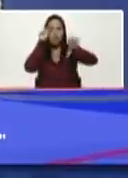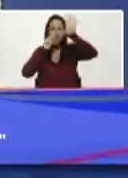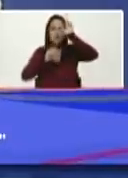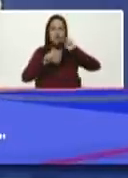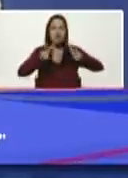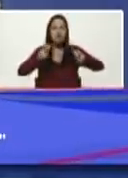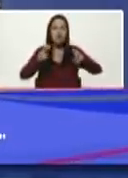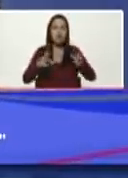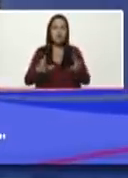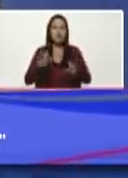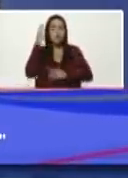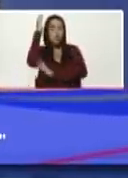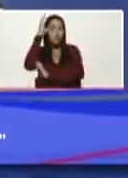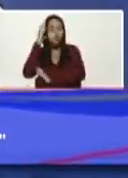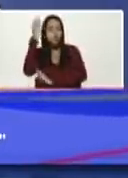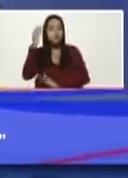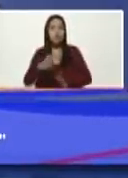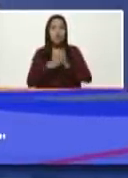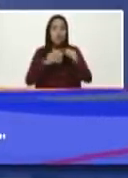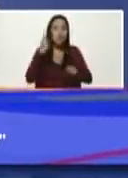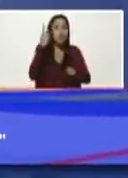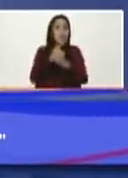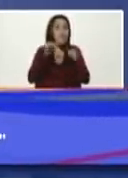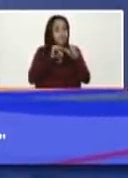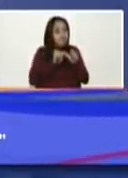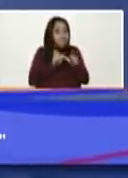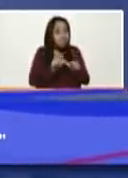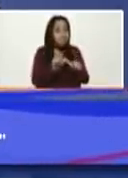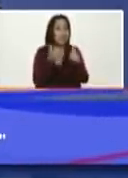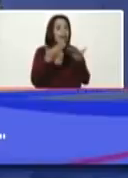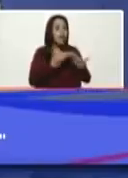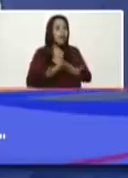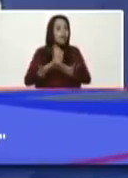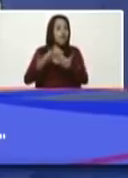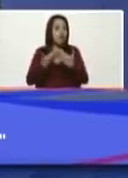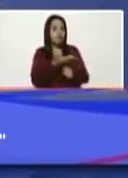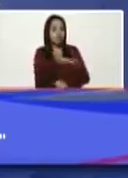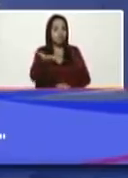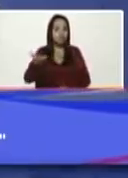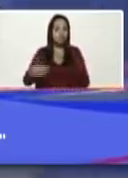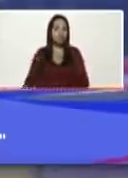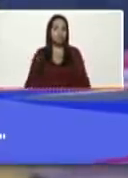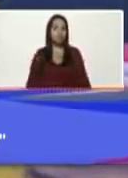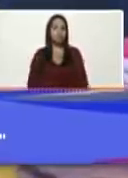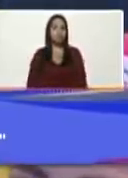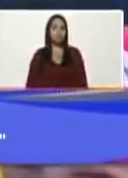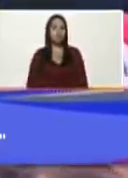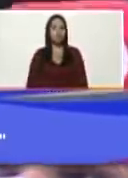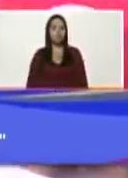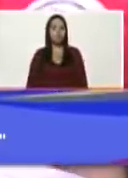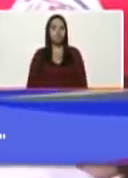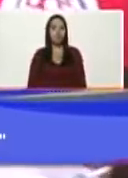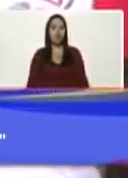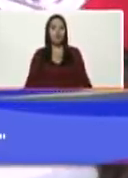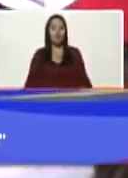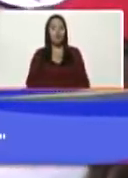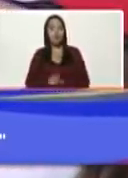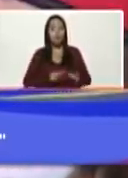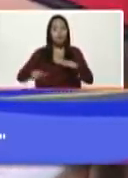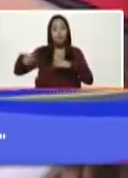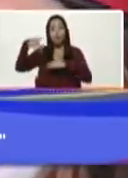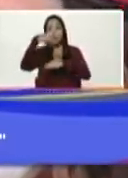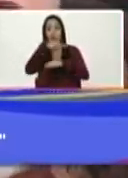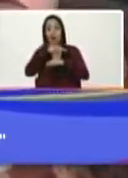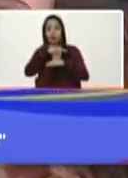Todos ustedes tienen que continuar estudiando los posgrados,